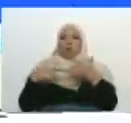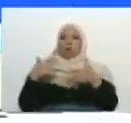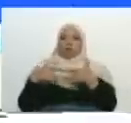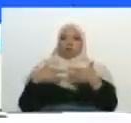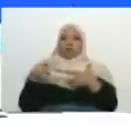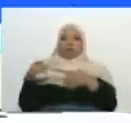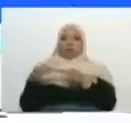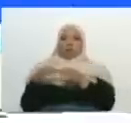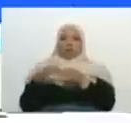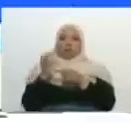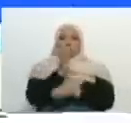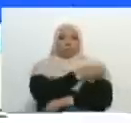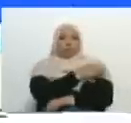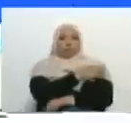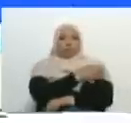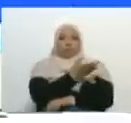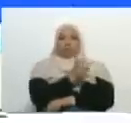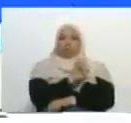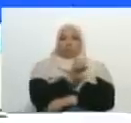Son absolutamente nulos.